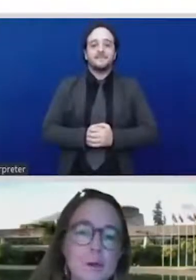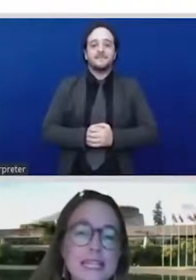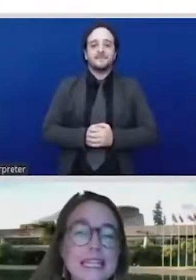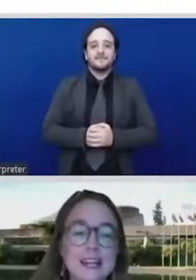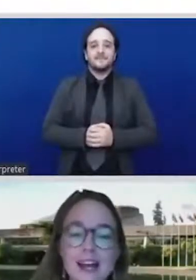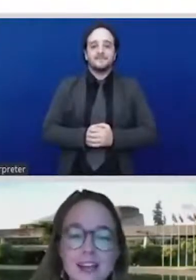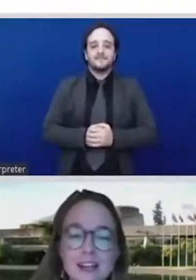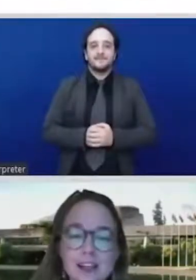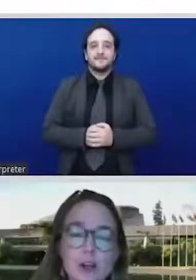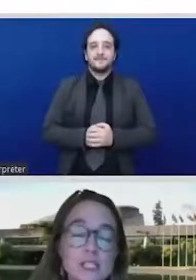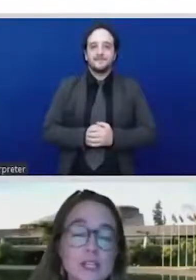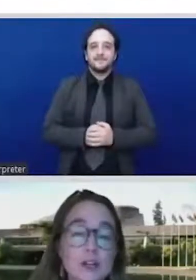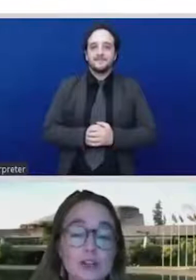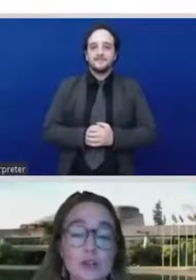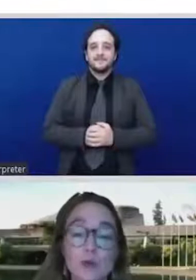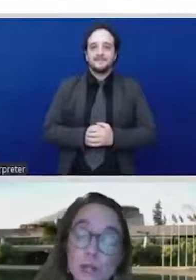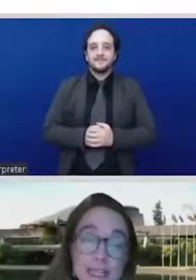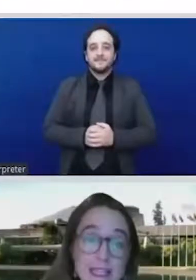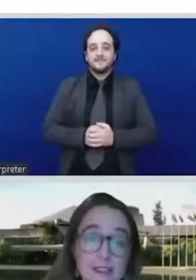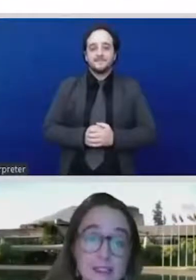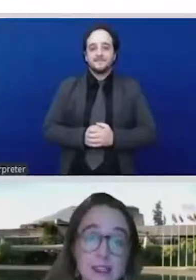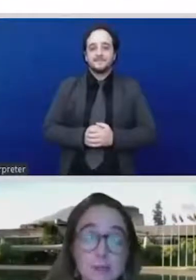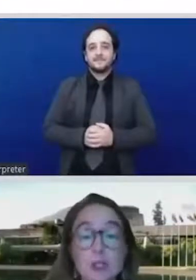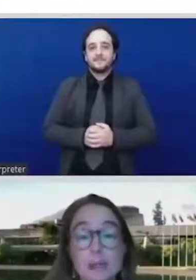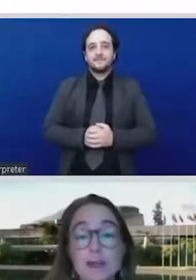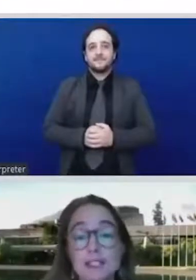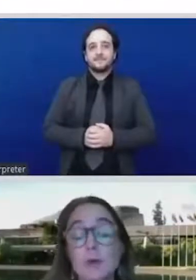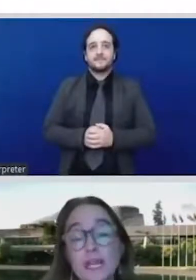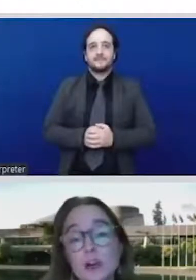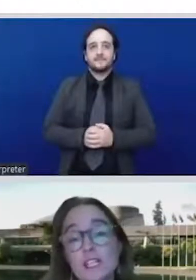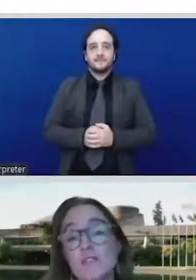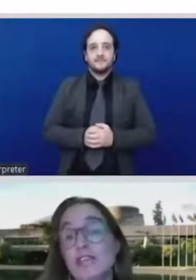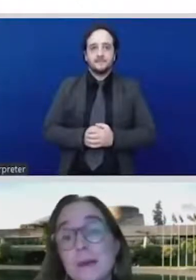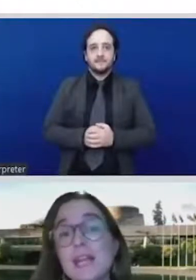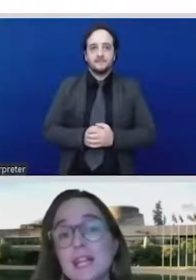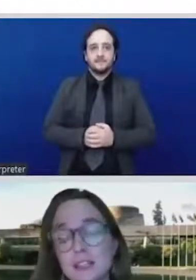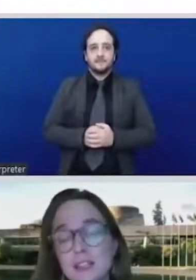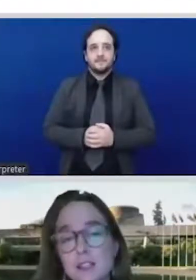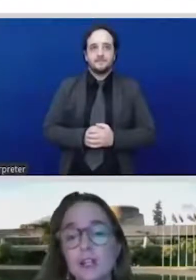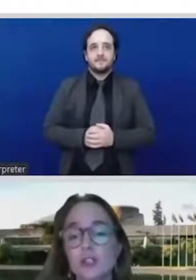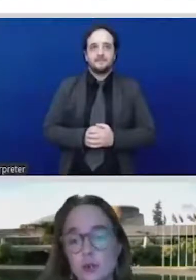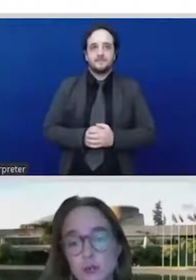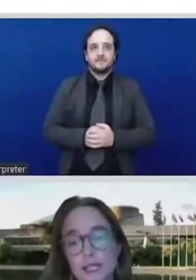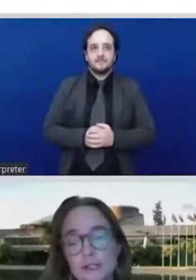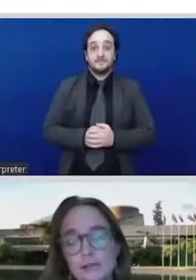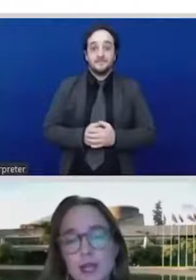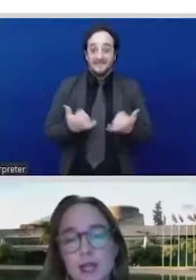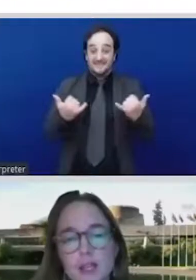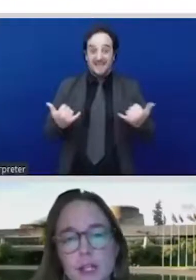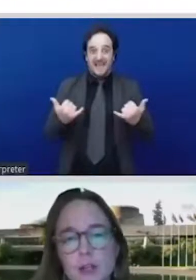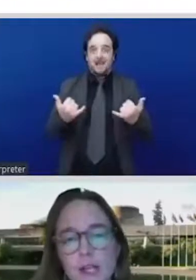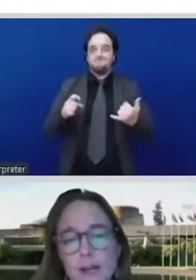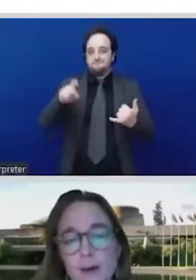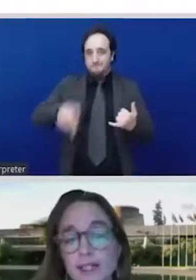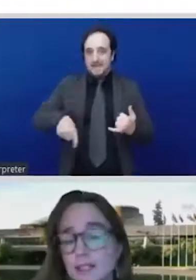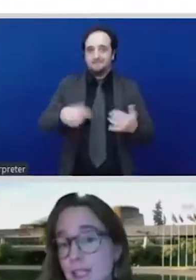respuesta integral a los desafíos que son urgentes, pero también se combinan con los desafíos emergentes y los estructurales. Y creo